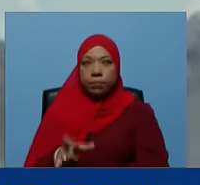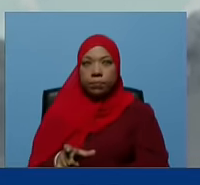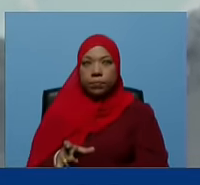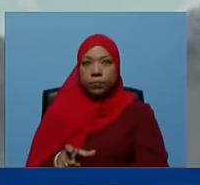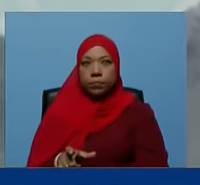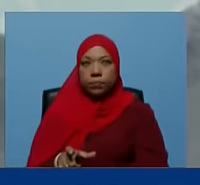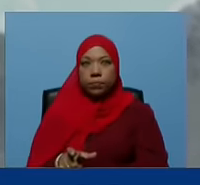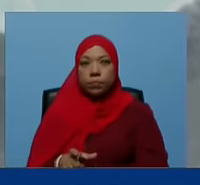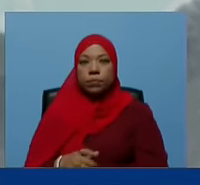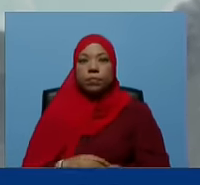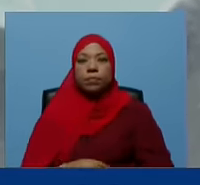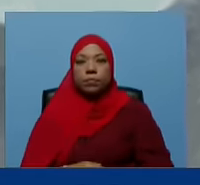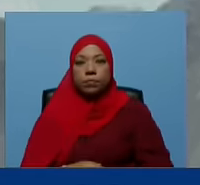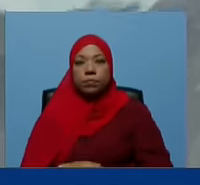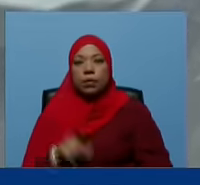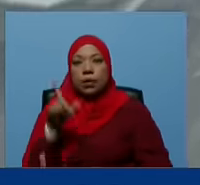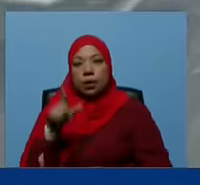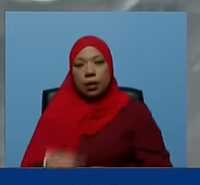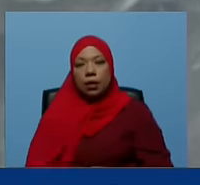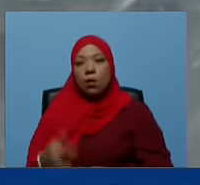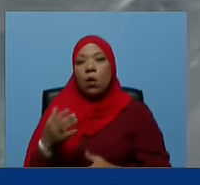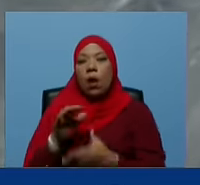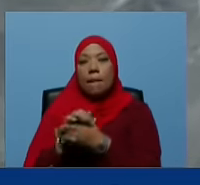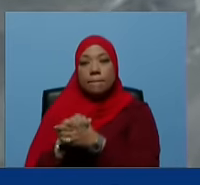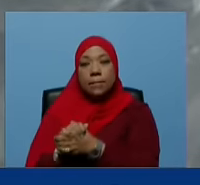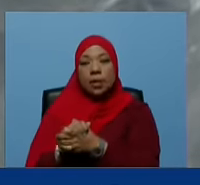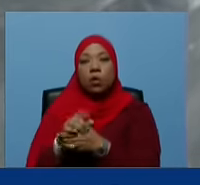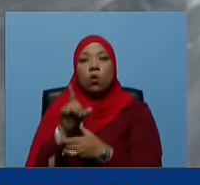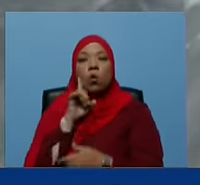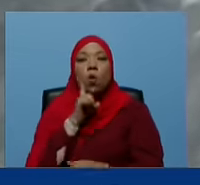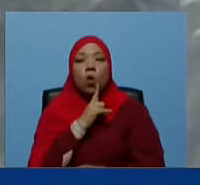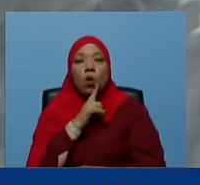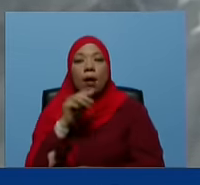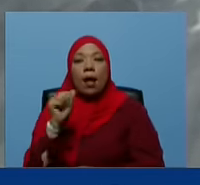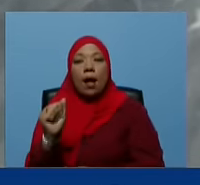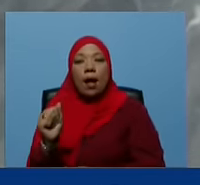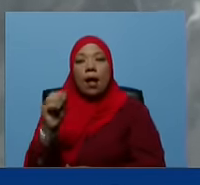El gran Abel de América lo llamó nuestro libertador.